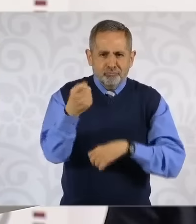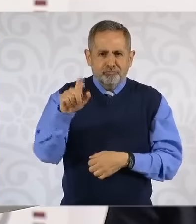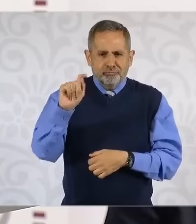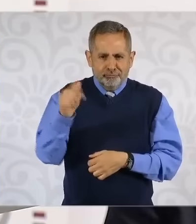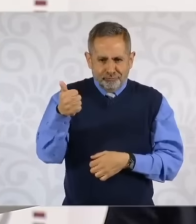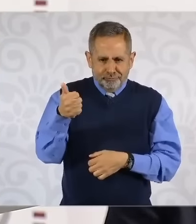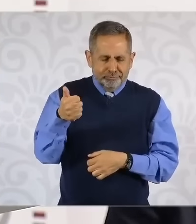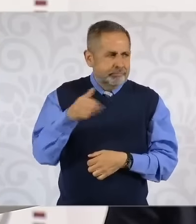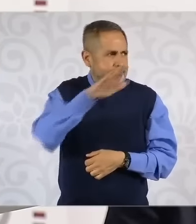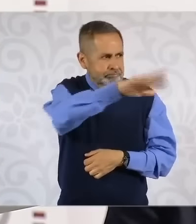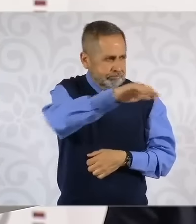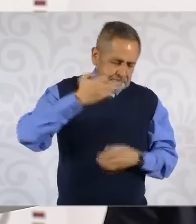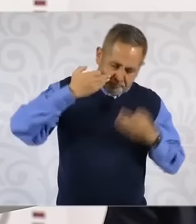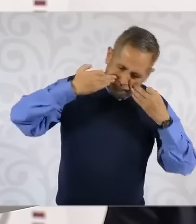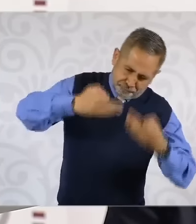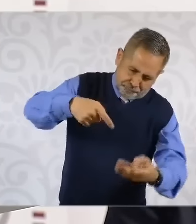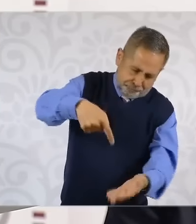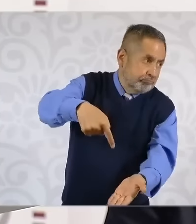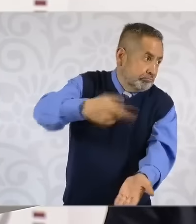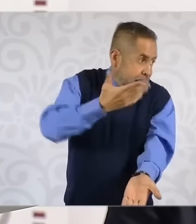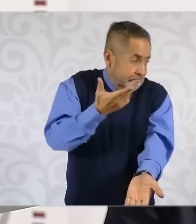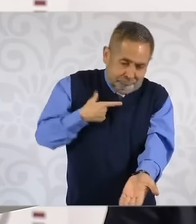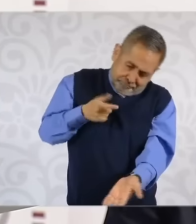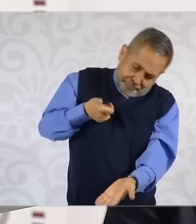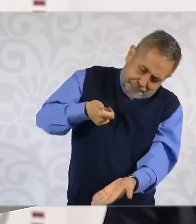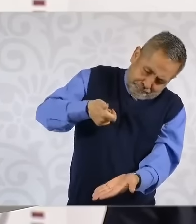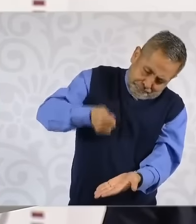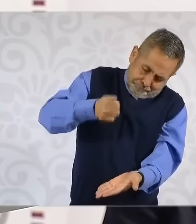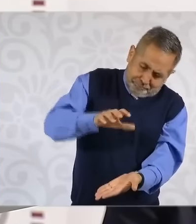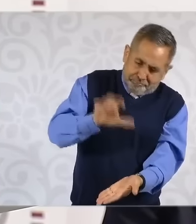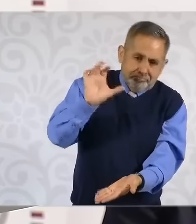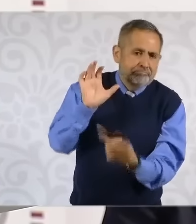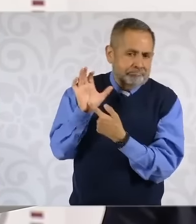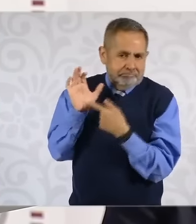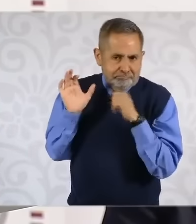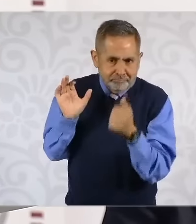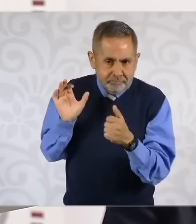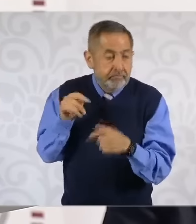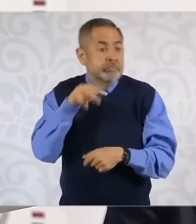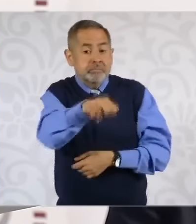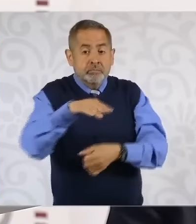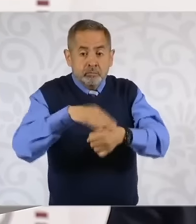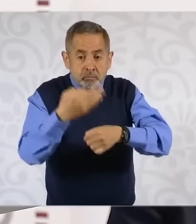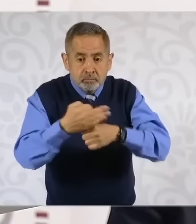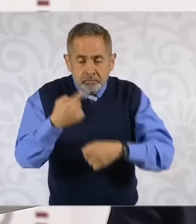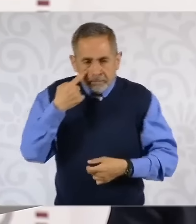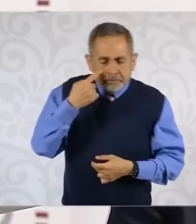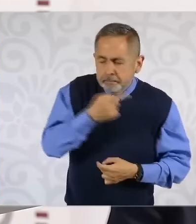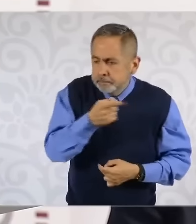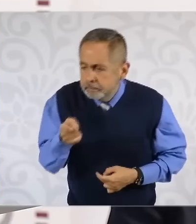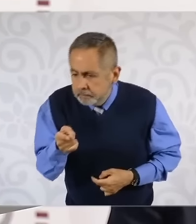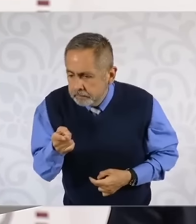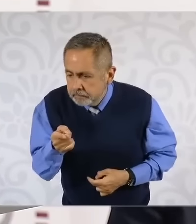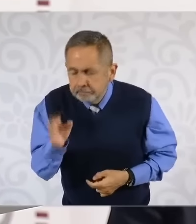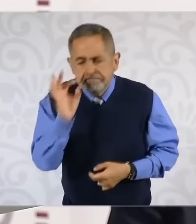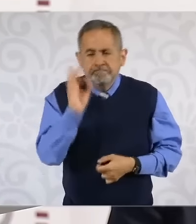176, para que certificara que en efecto el QR no lleva a ningún lado.